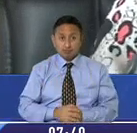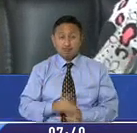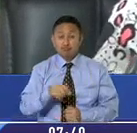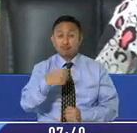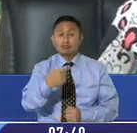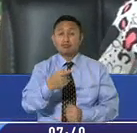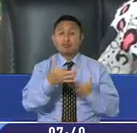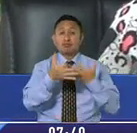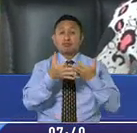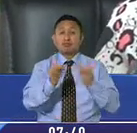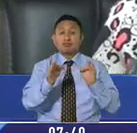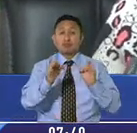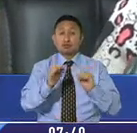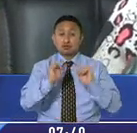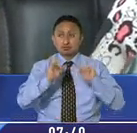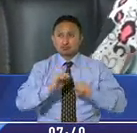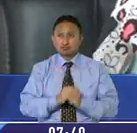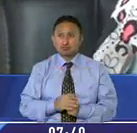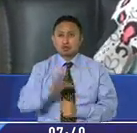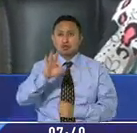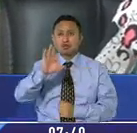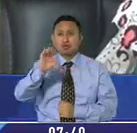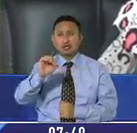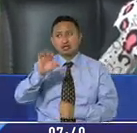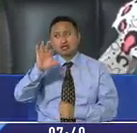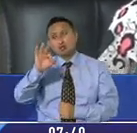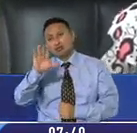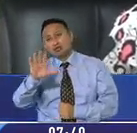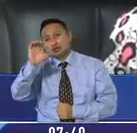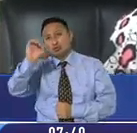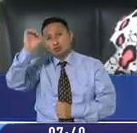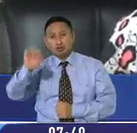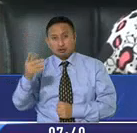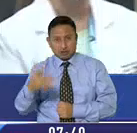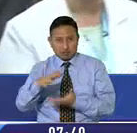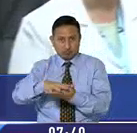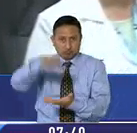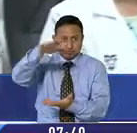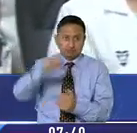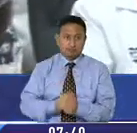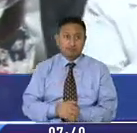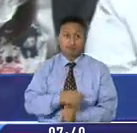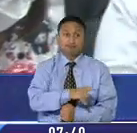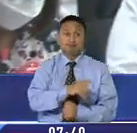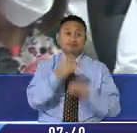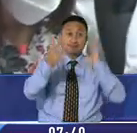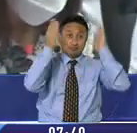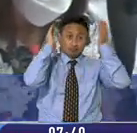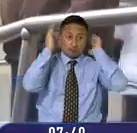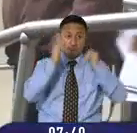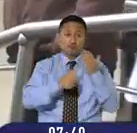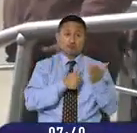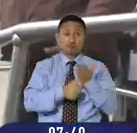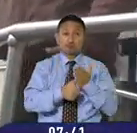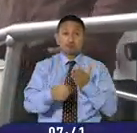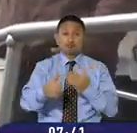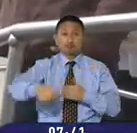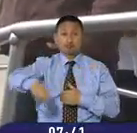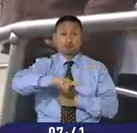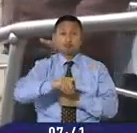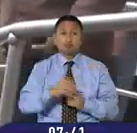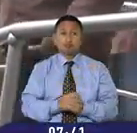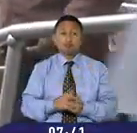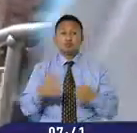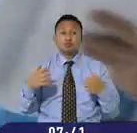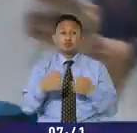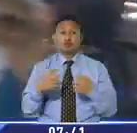pues esperamos llegar alrededor del 90-95% de abastecimiento. En Babahoyo, la ministra reconoció que el equipo de rayos